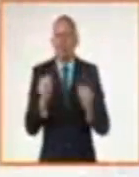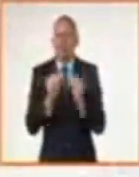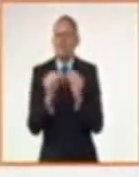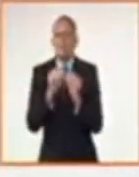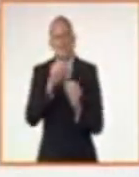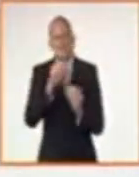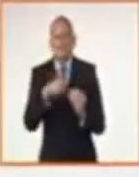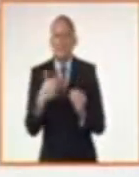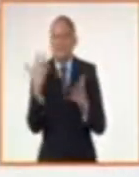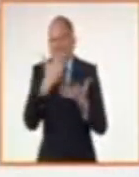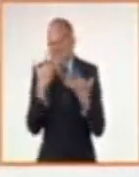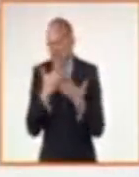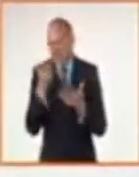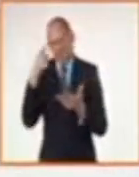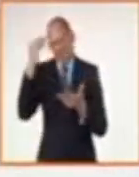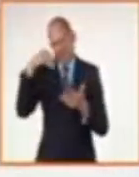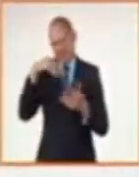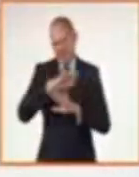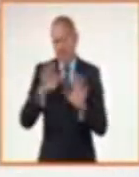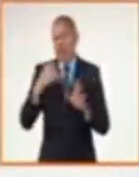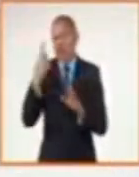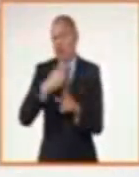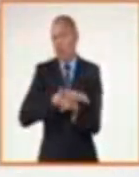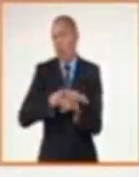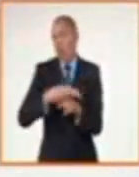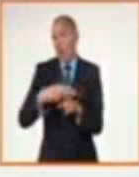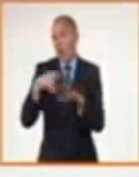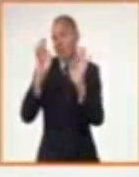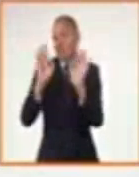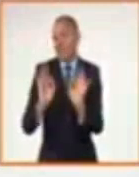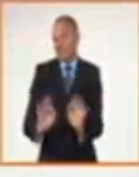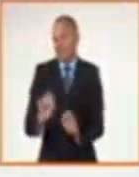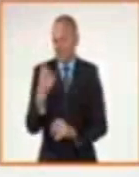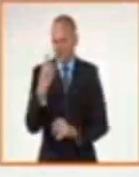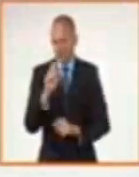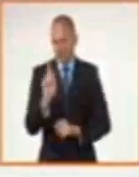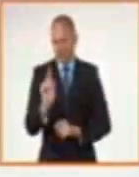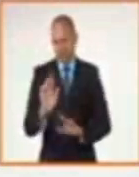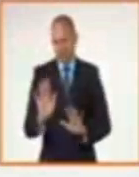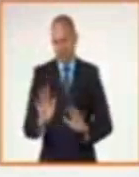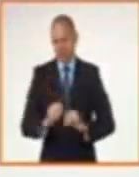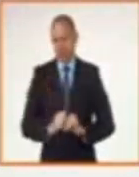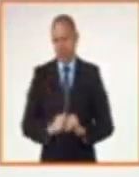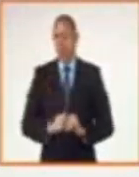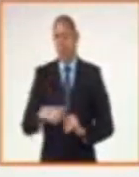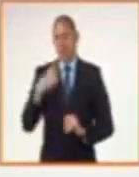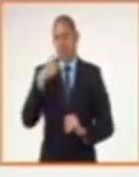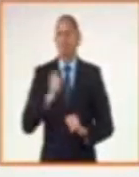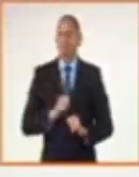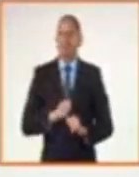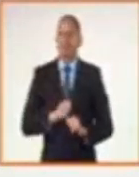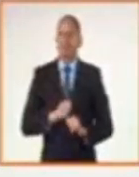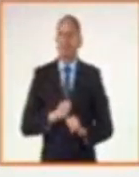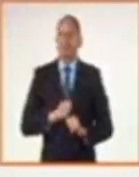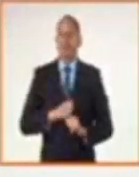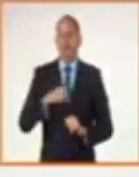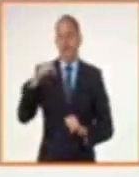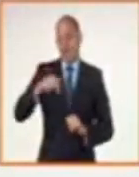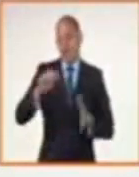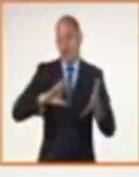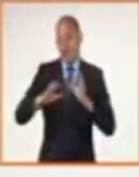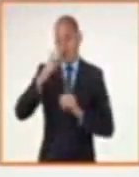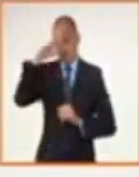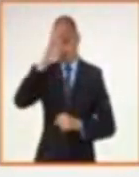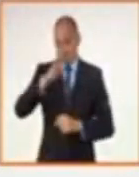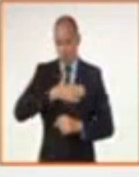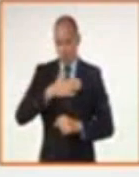creo que la revolución, cuando el sistema electoral cubano, que es único en el mundo, yo no conozco otro